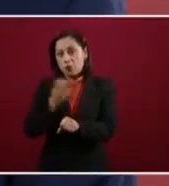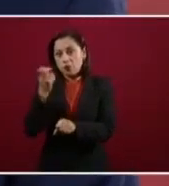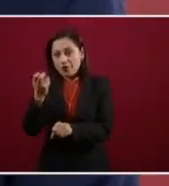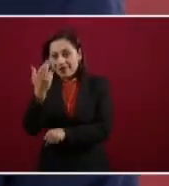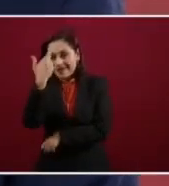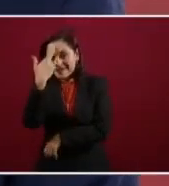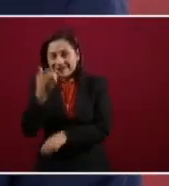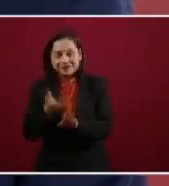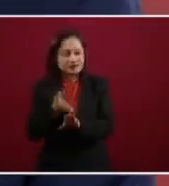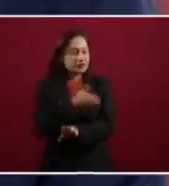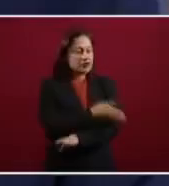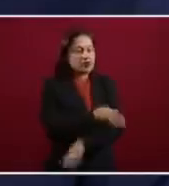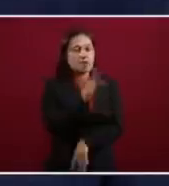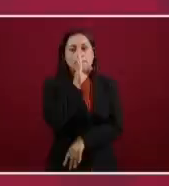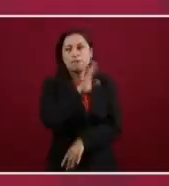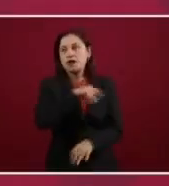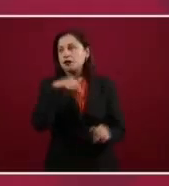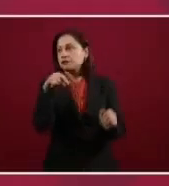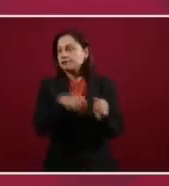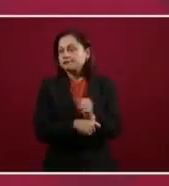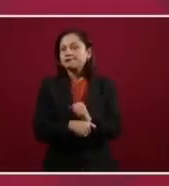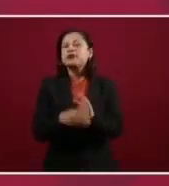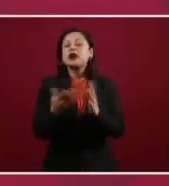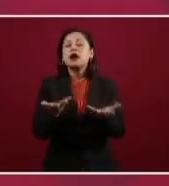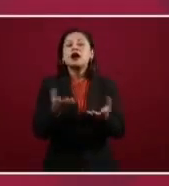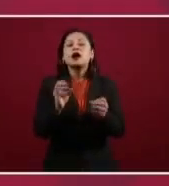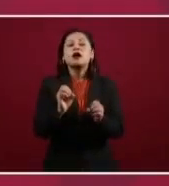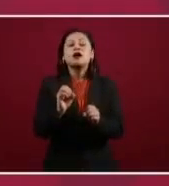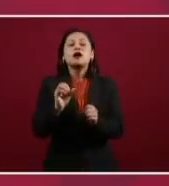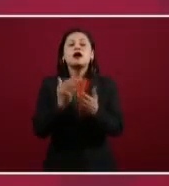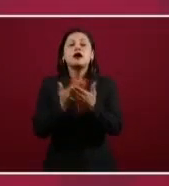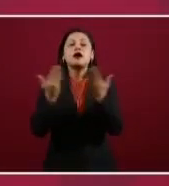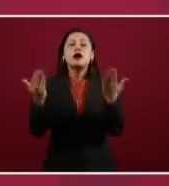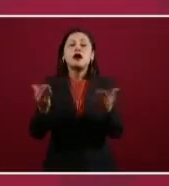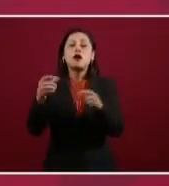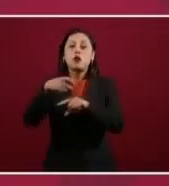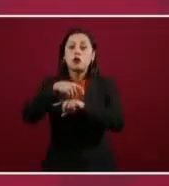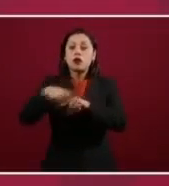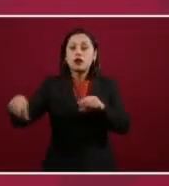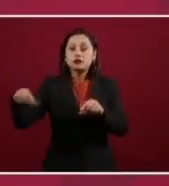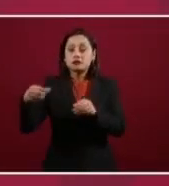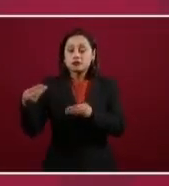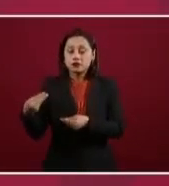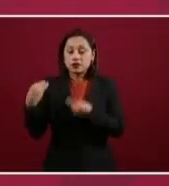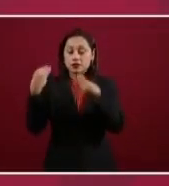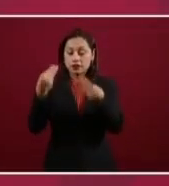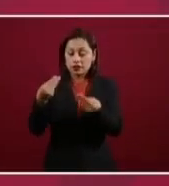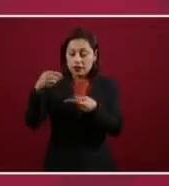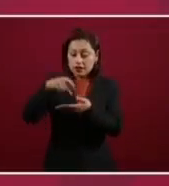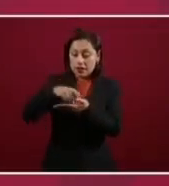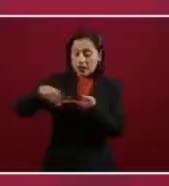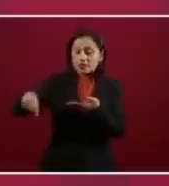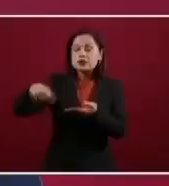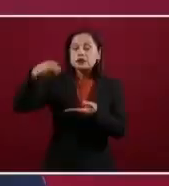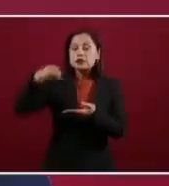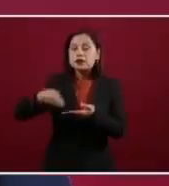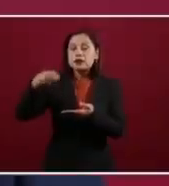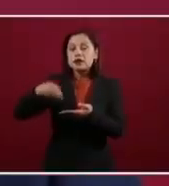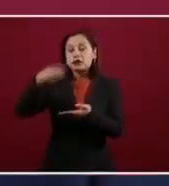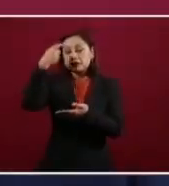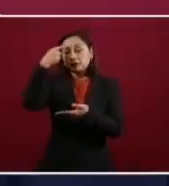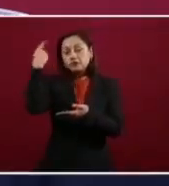y va a salir el cheque o la orden del pago de la tesorería de la federación a la sociedad